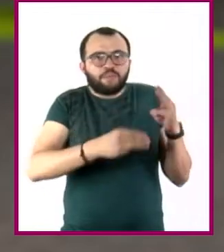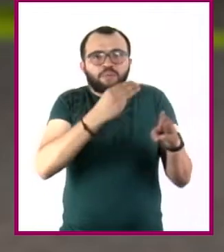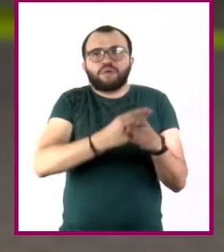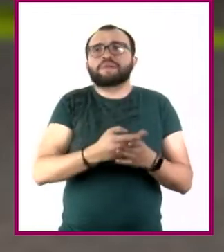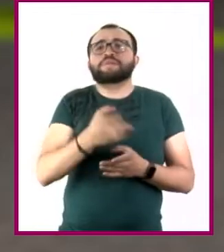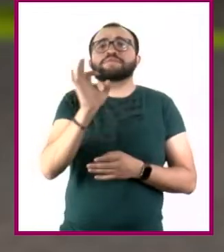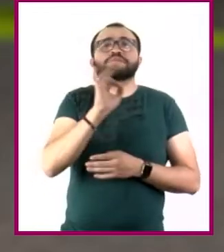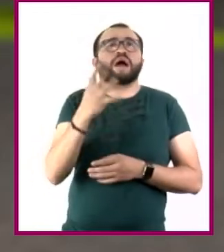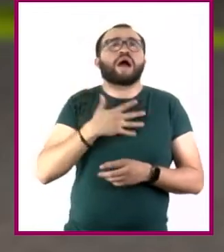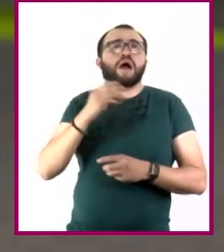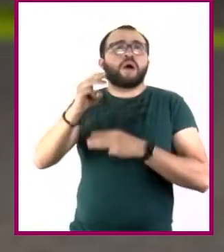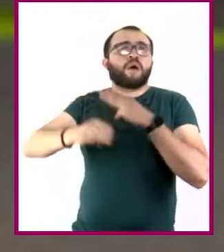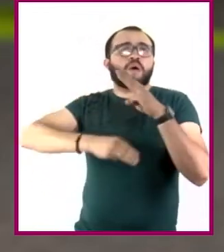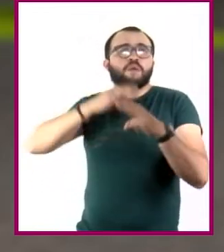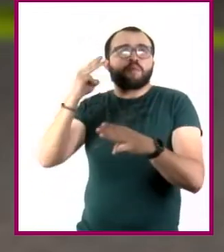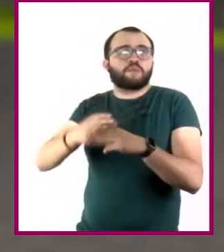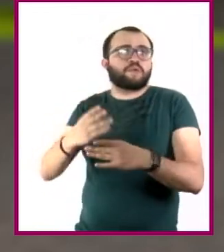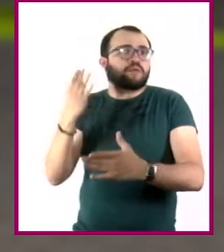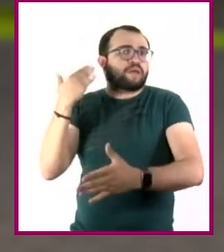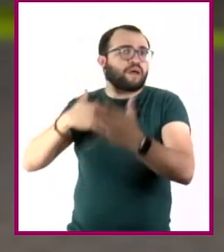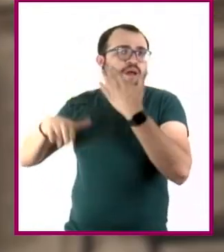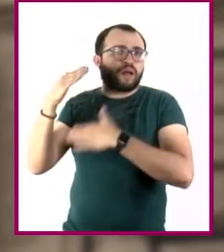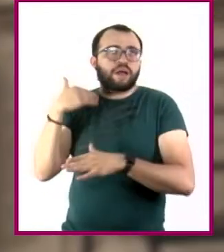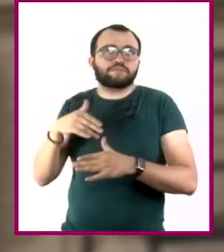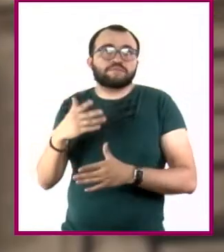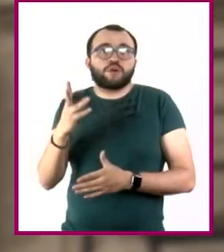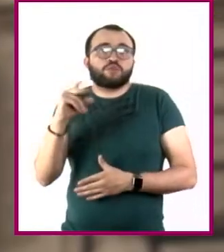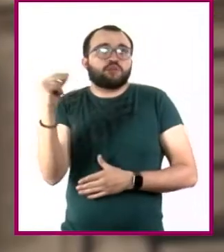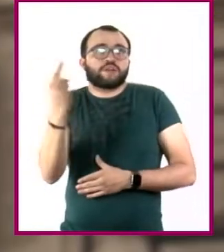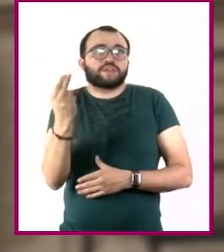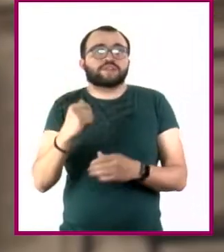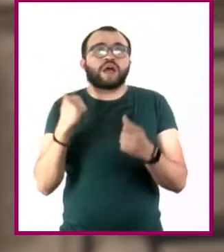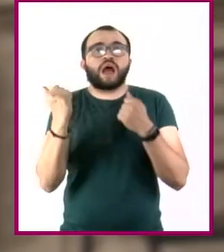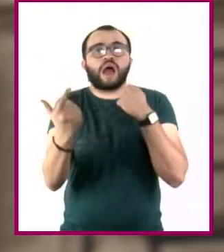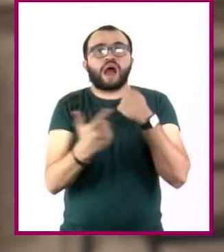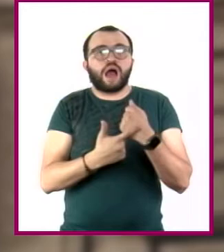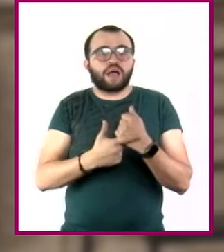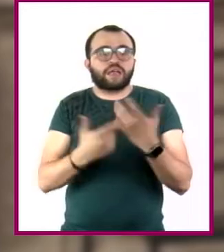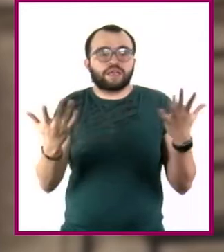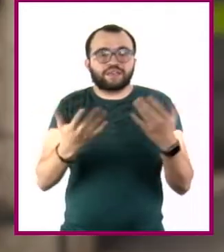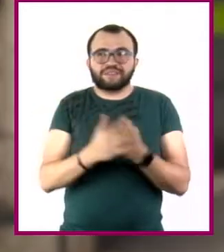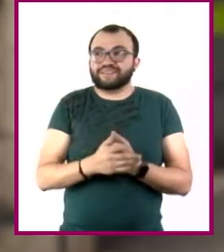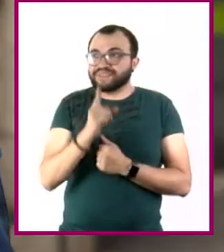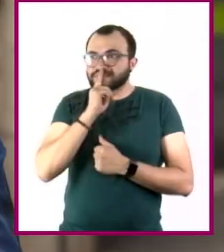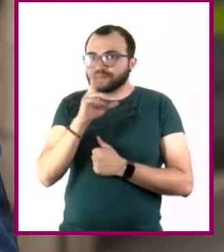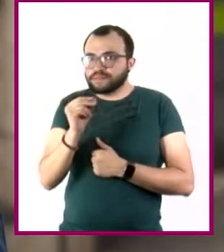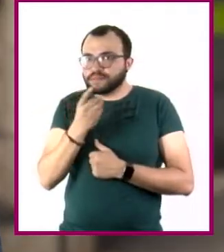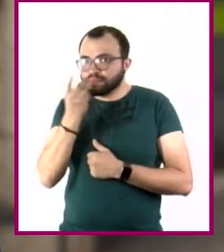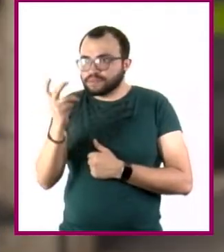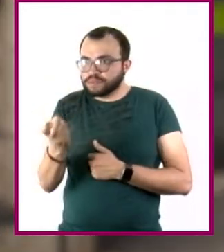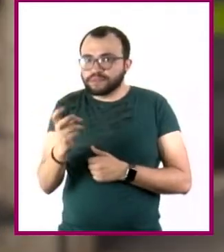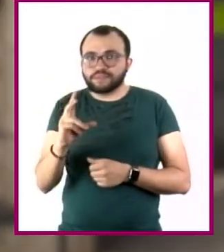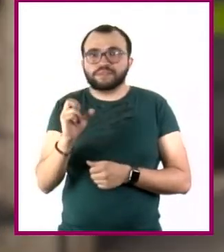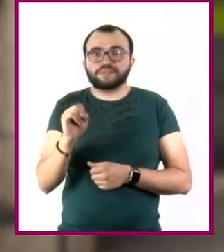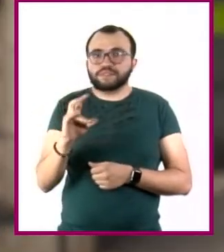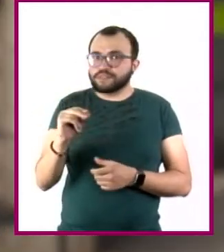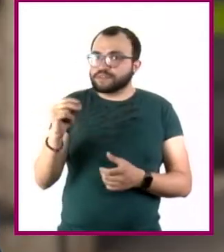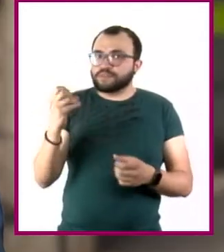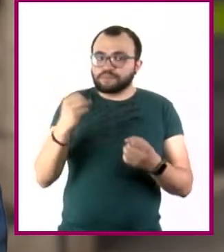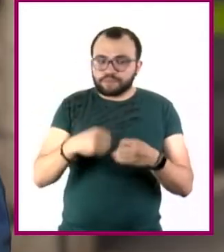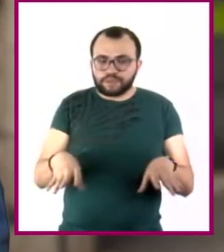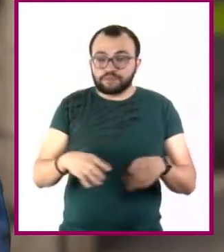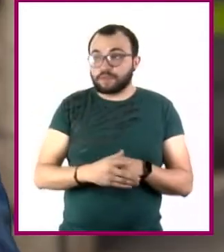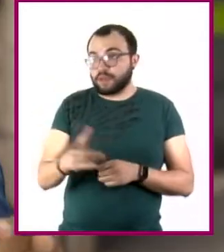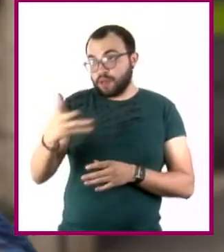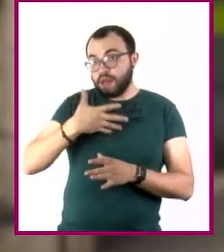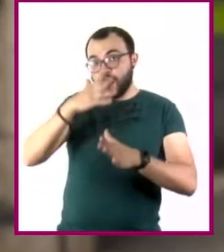existido siempre y no necesita que nadie lo cree? No, Luna, no digas eso. Vamos a perder. Pues si están de acuerdo, lo